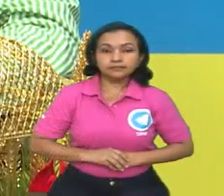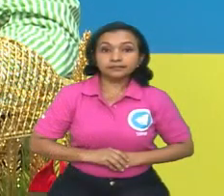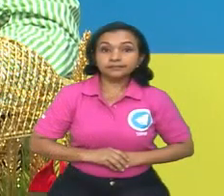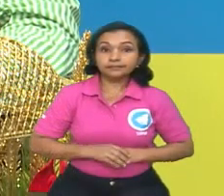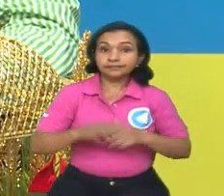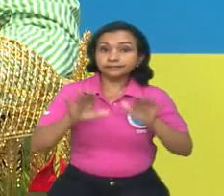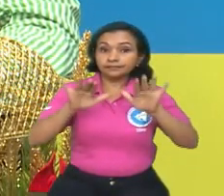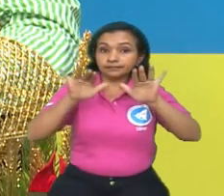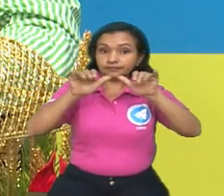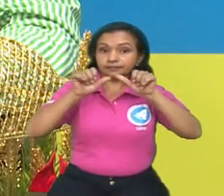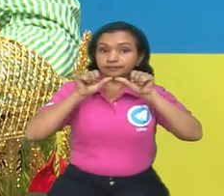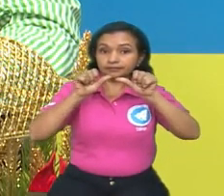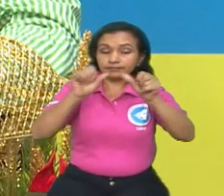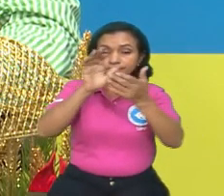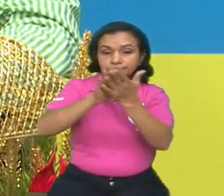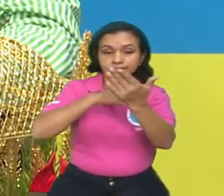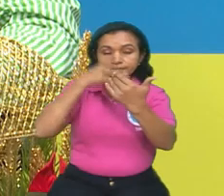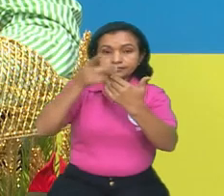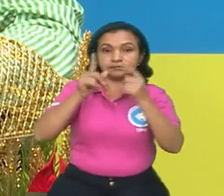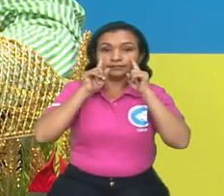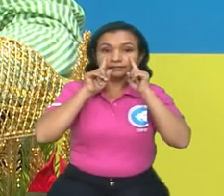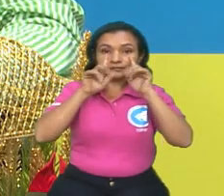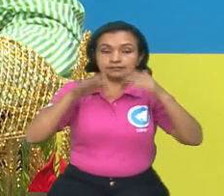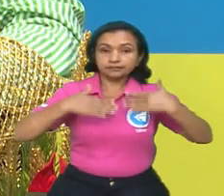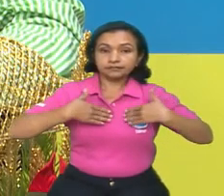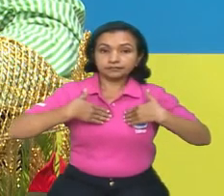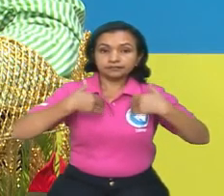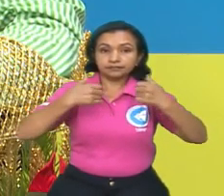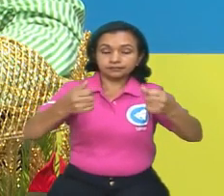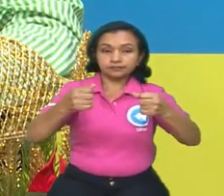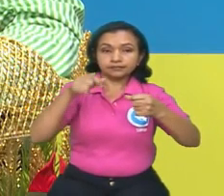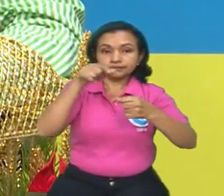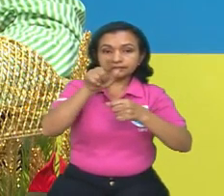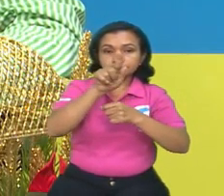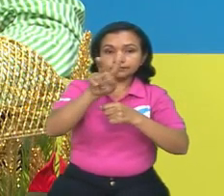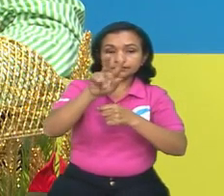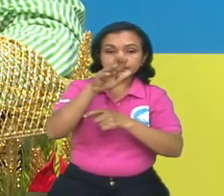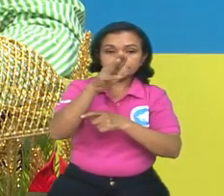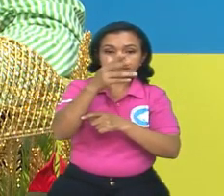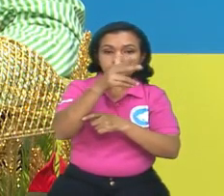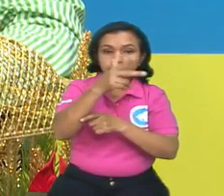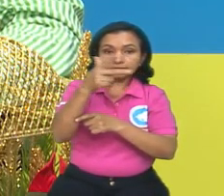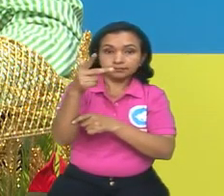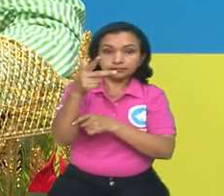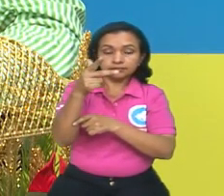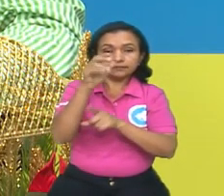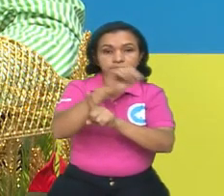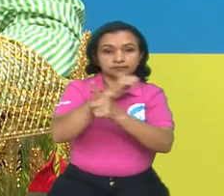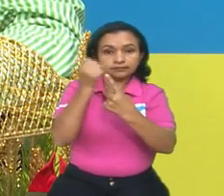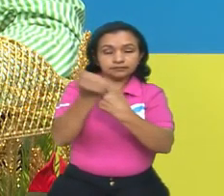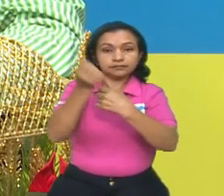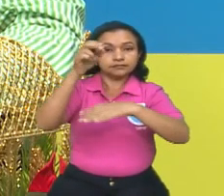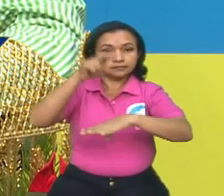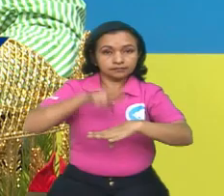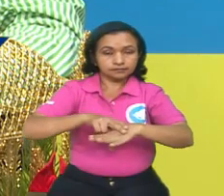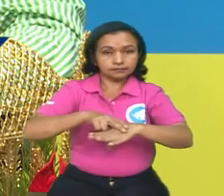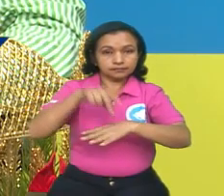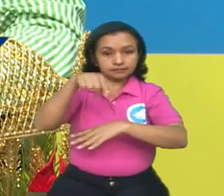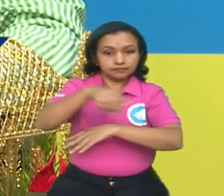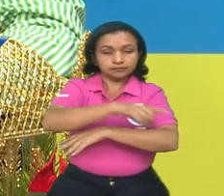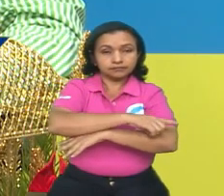Estamos de regreso en su programa Prevenir en Salud a través de la frecuencia del canal 98, el canal de la Asamblea Nacional. Hoy